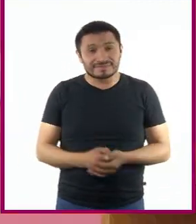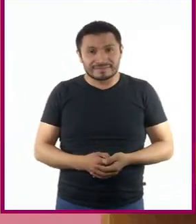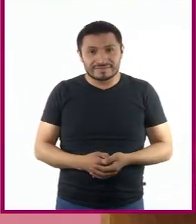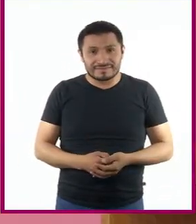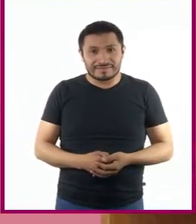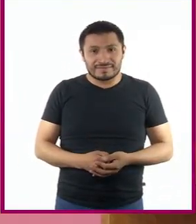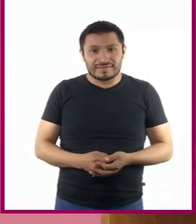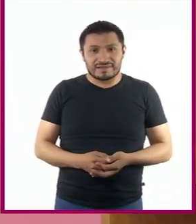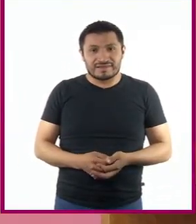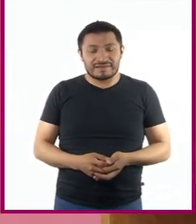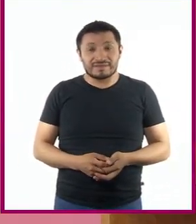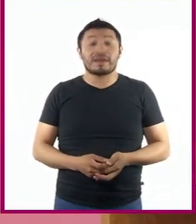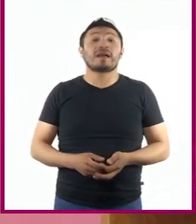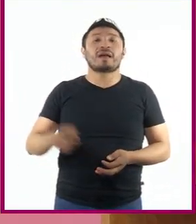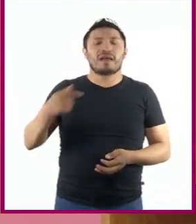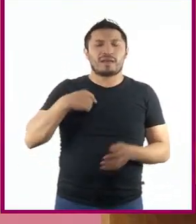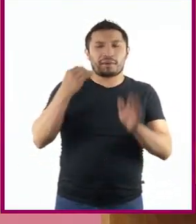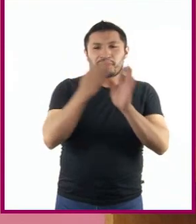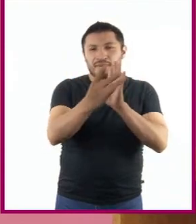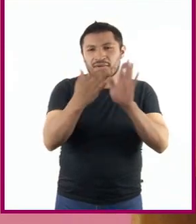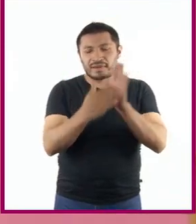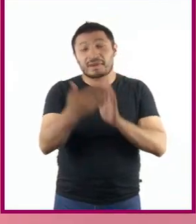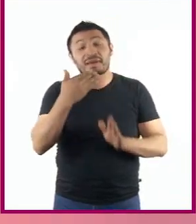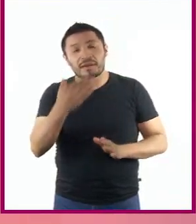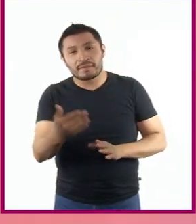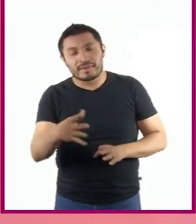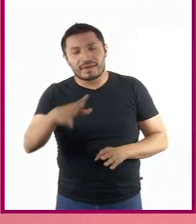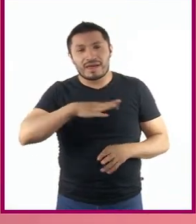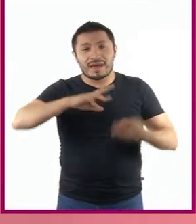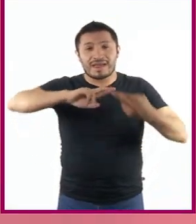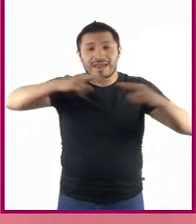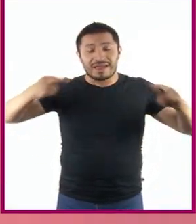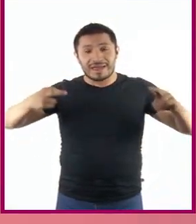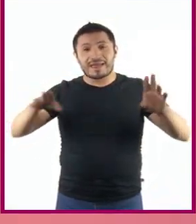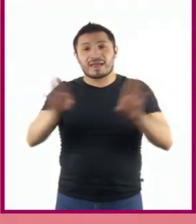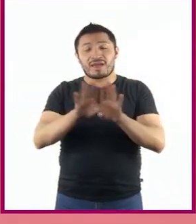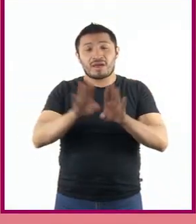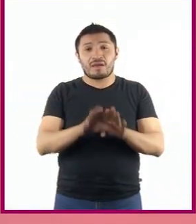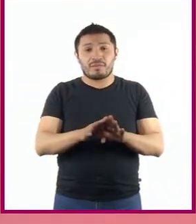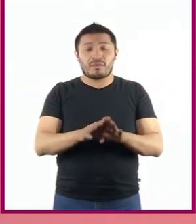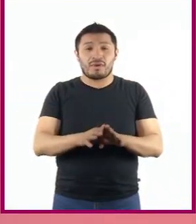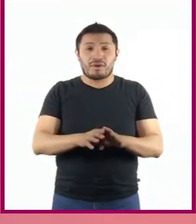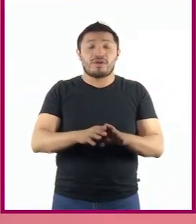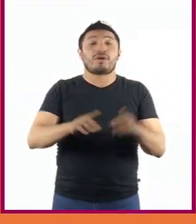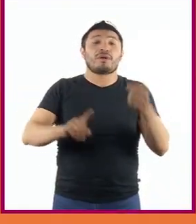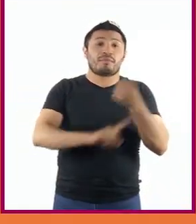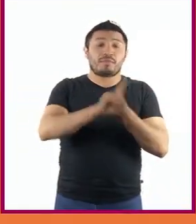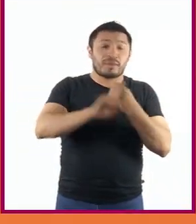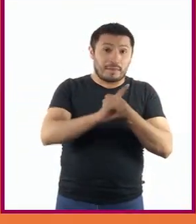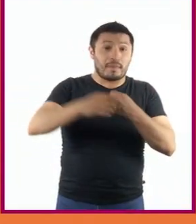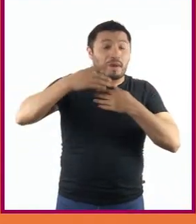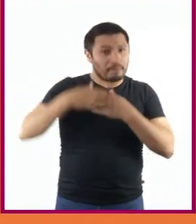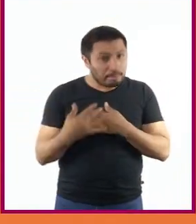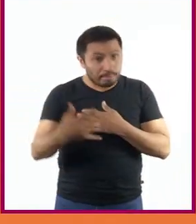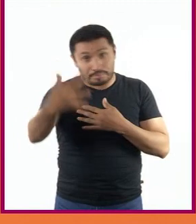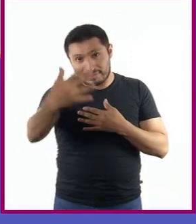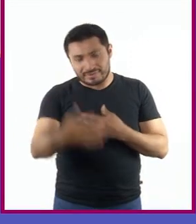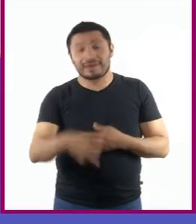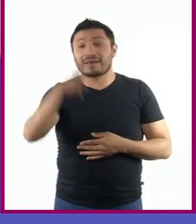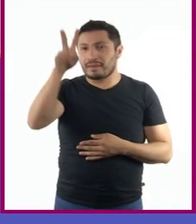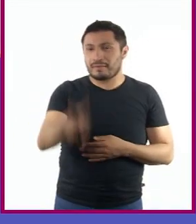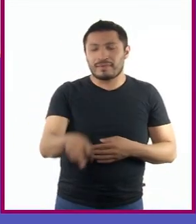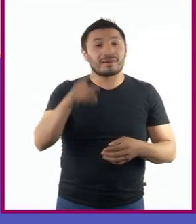aporta? Profesora, si leí bien en el texto, se maneja una relación de causa-consecuencia. Es correcto. ¿Podría